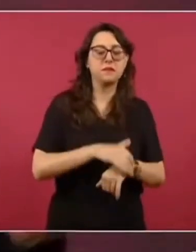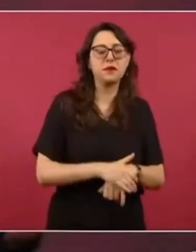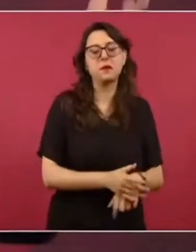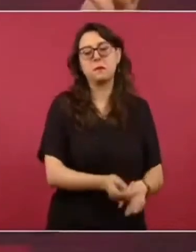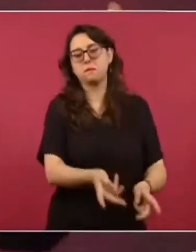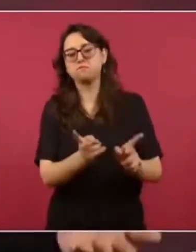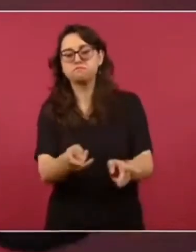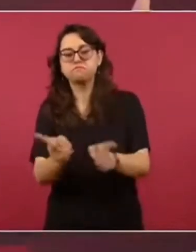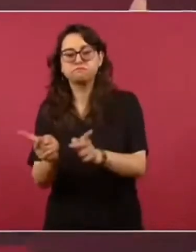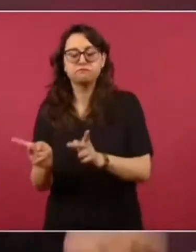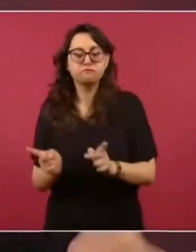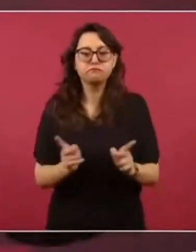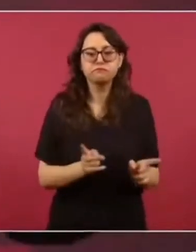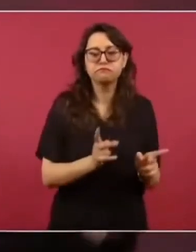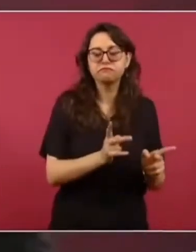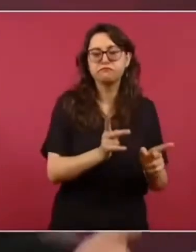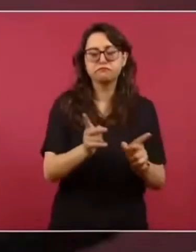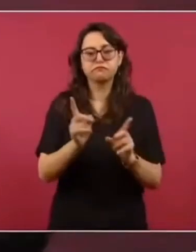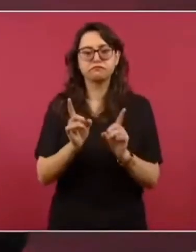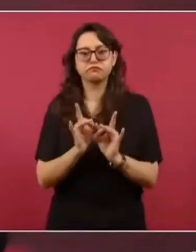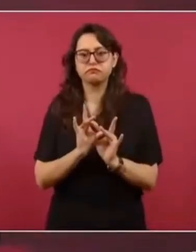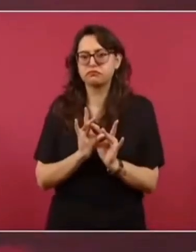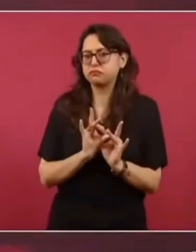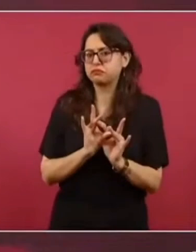Oye, pero